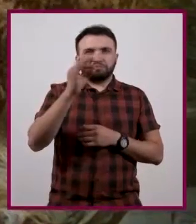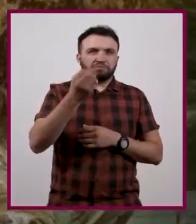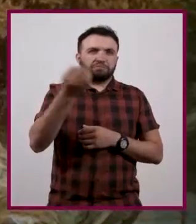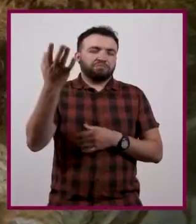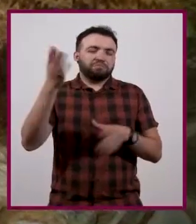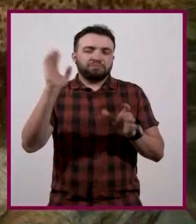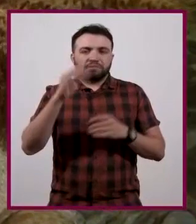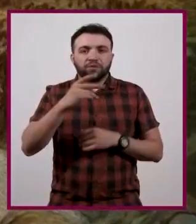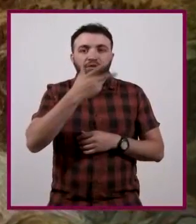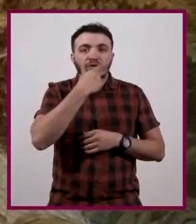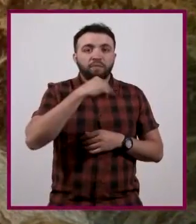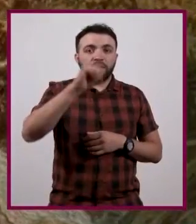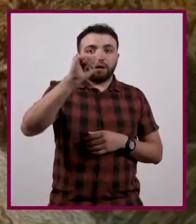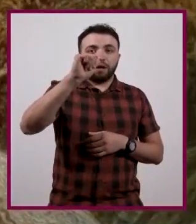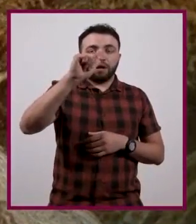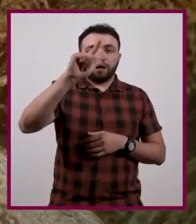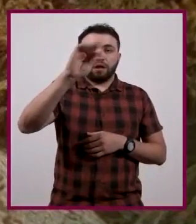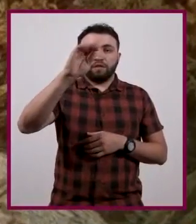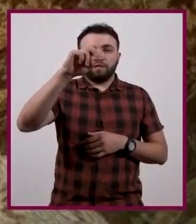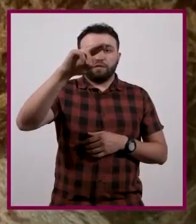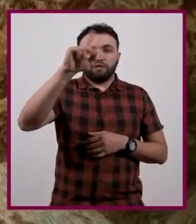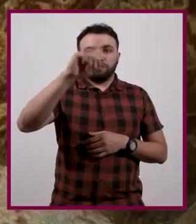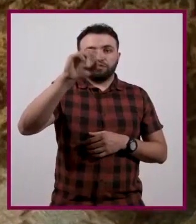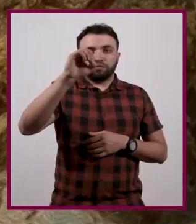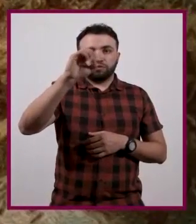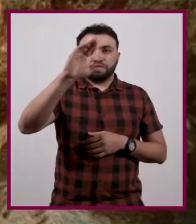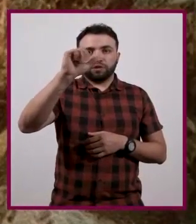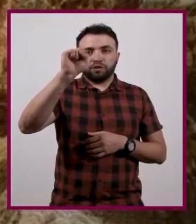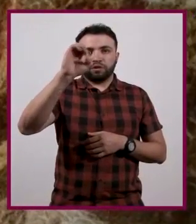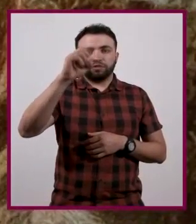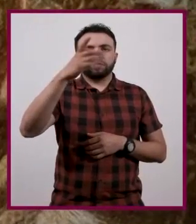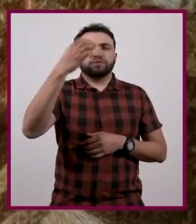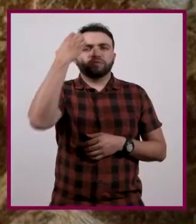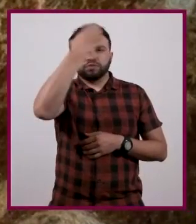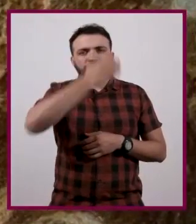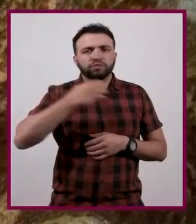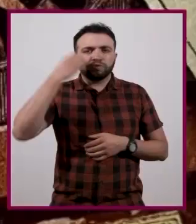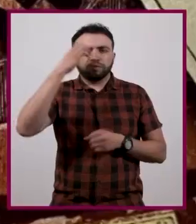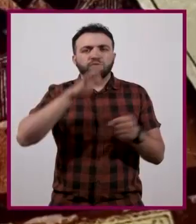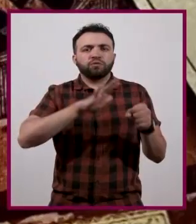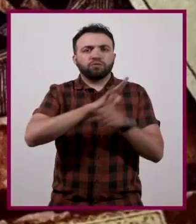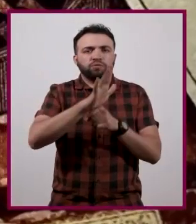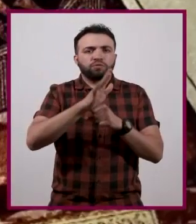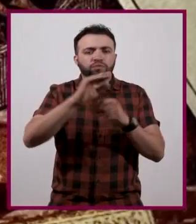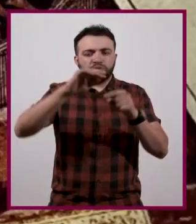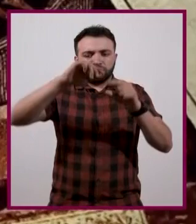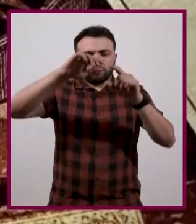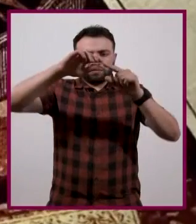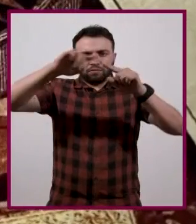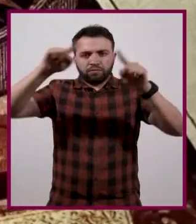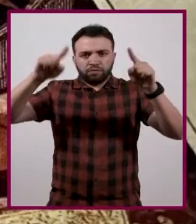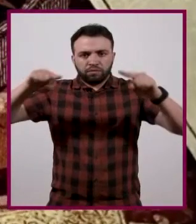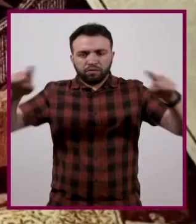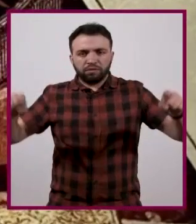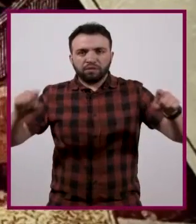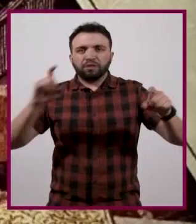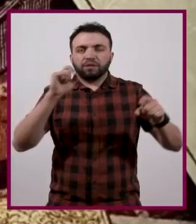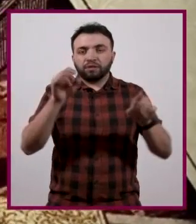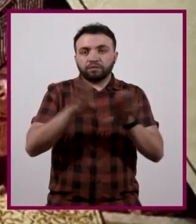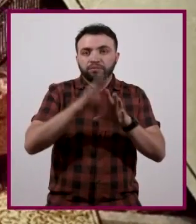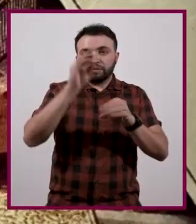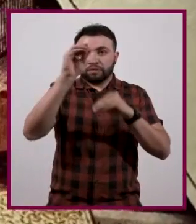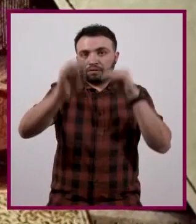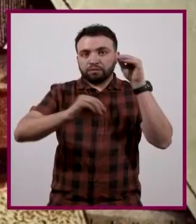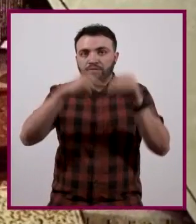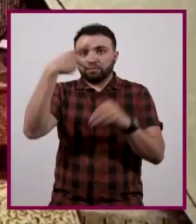don Alfonso Caso, quien estudia los relieves escultóricos que decoran las columnas